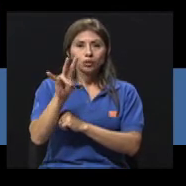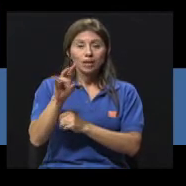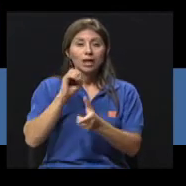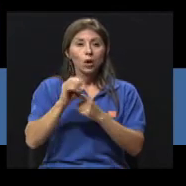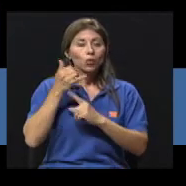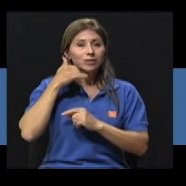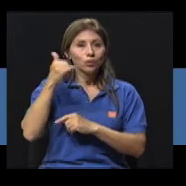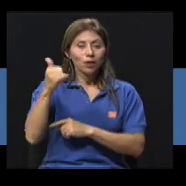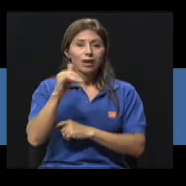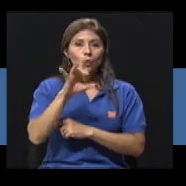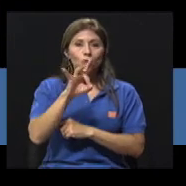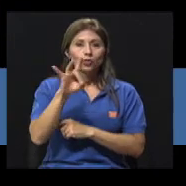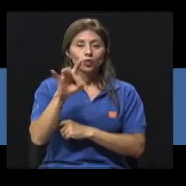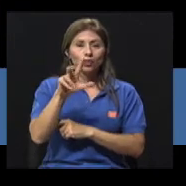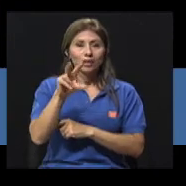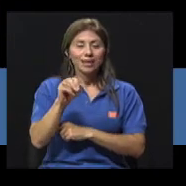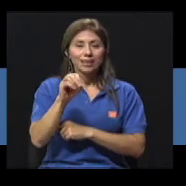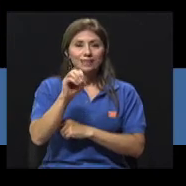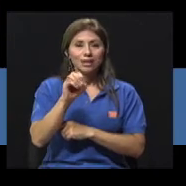2234-8847, o mi celular,